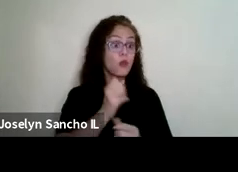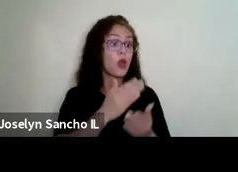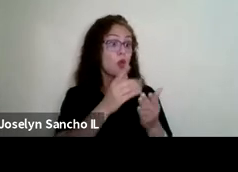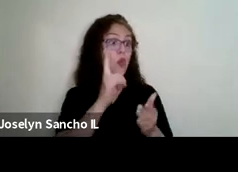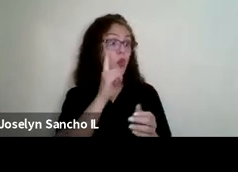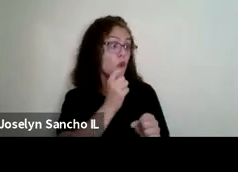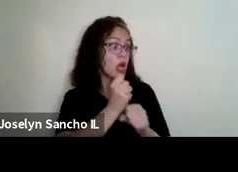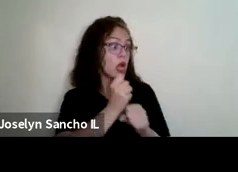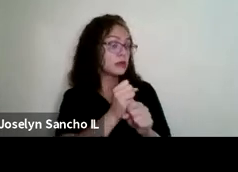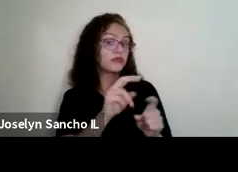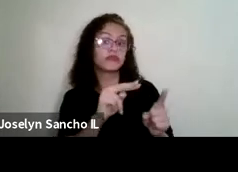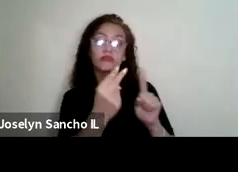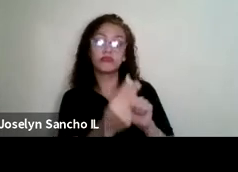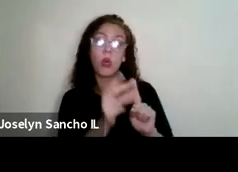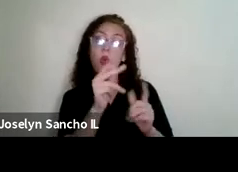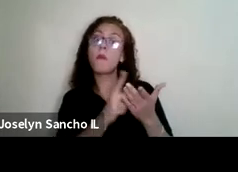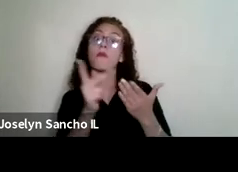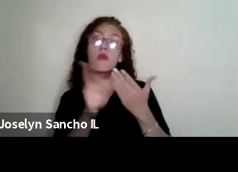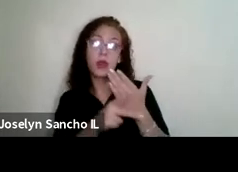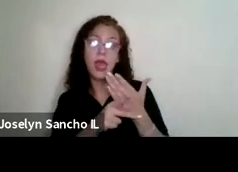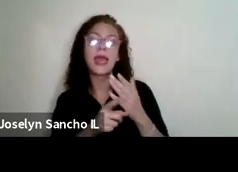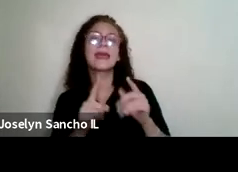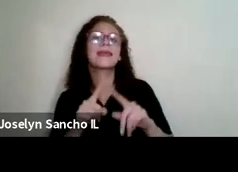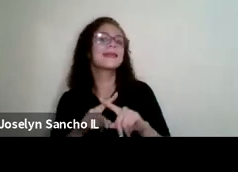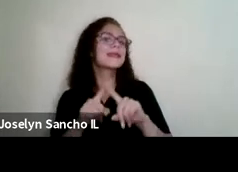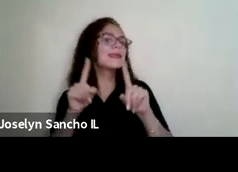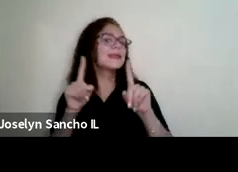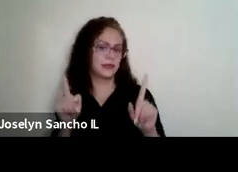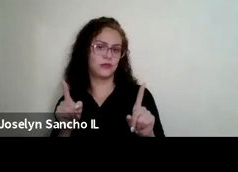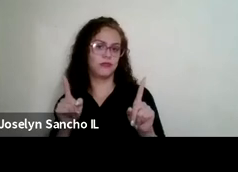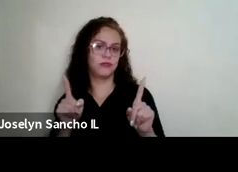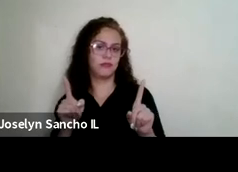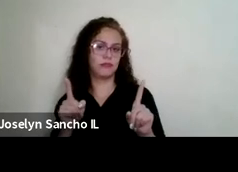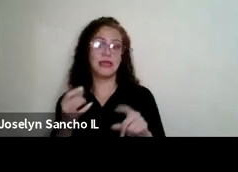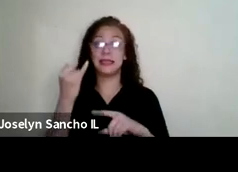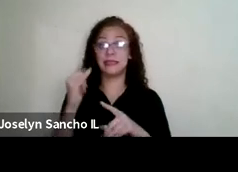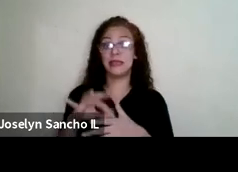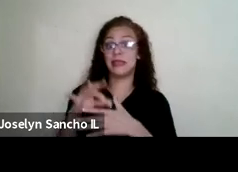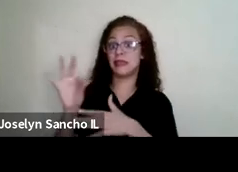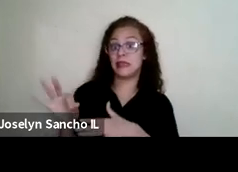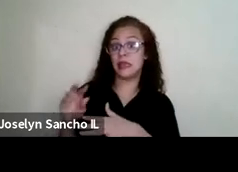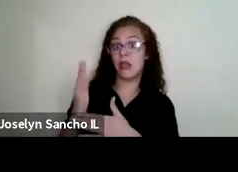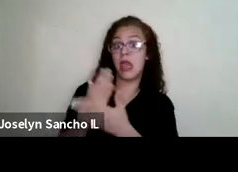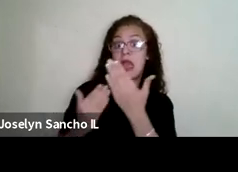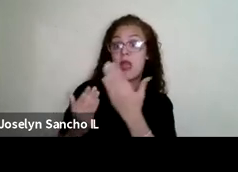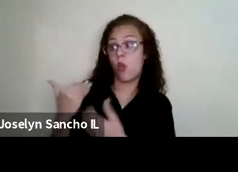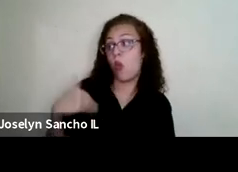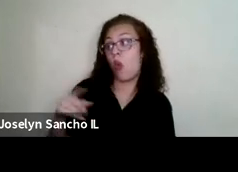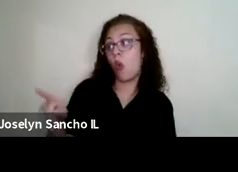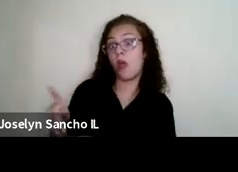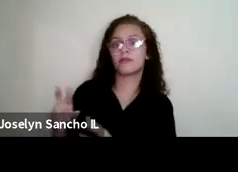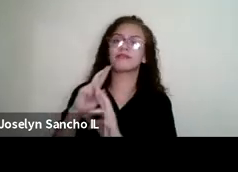un algoritmo o a un programa es distinto. Si dejamos al algoritmo en manos de los hombres,